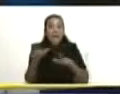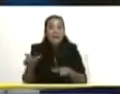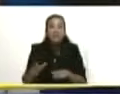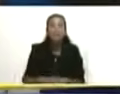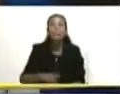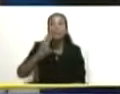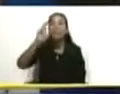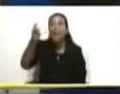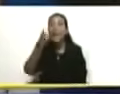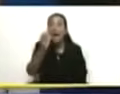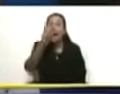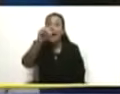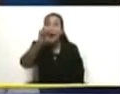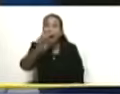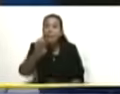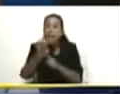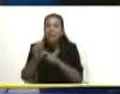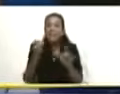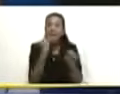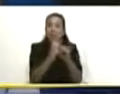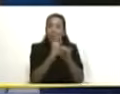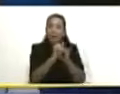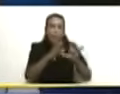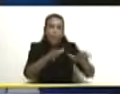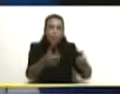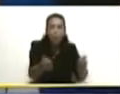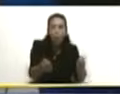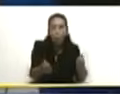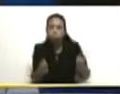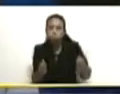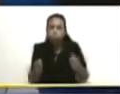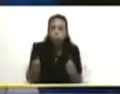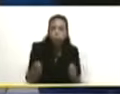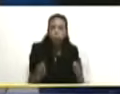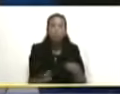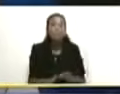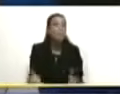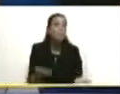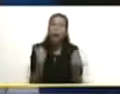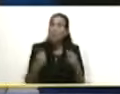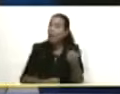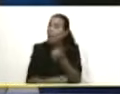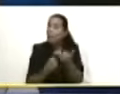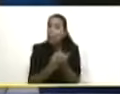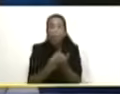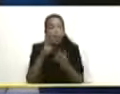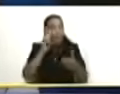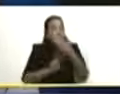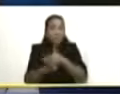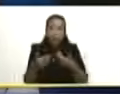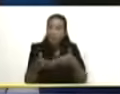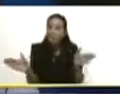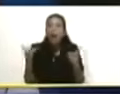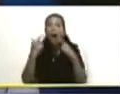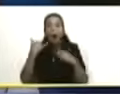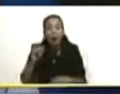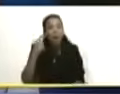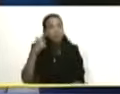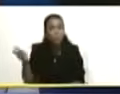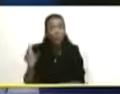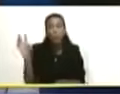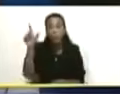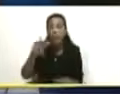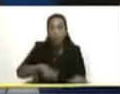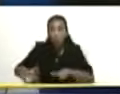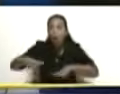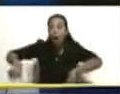gamer, de juegos electrónicos. Muchachos, vamos pues a darles todo el apoyo, la visibilidad y que bueno, ustedes tengan